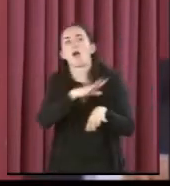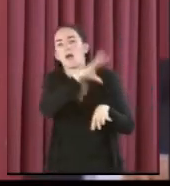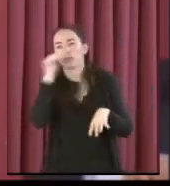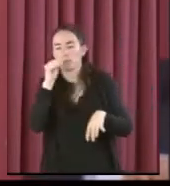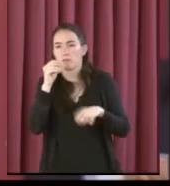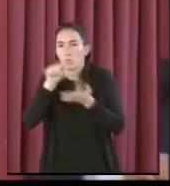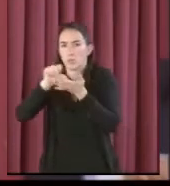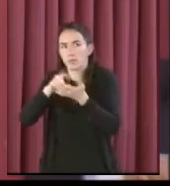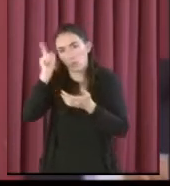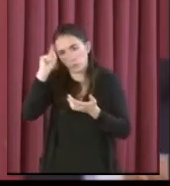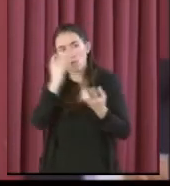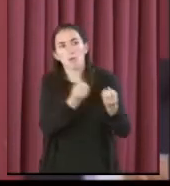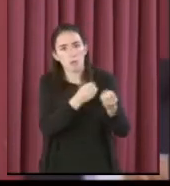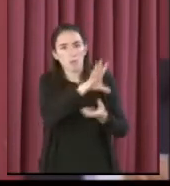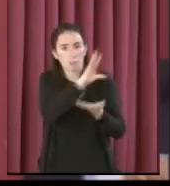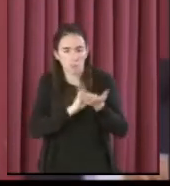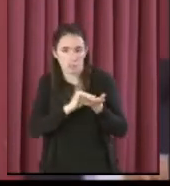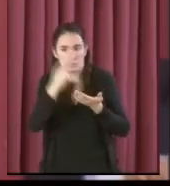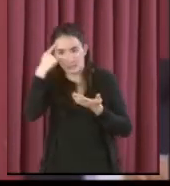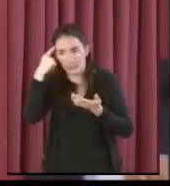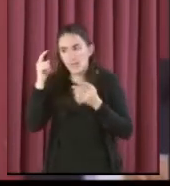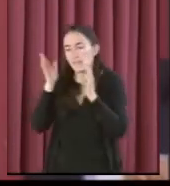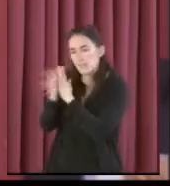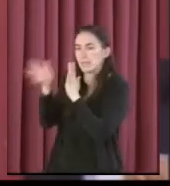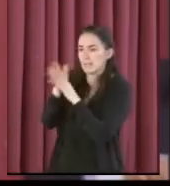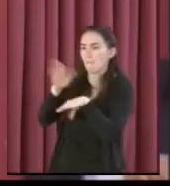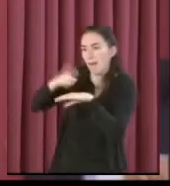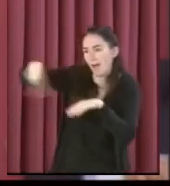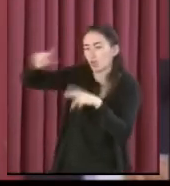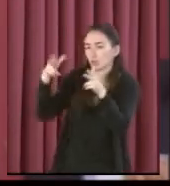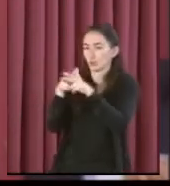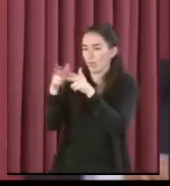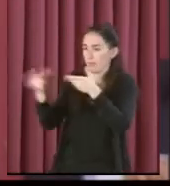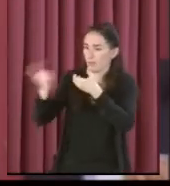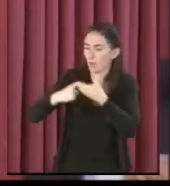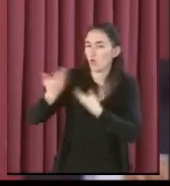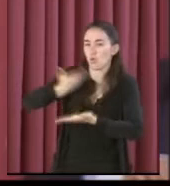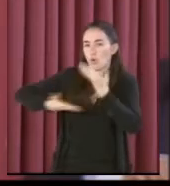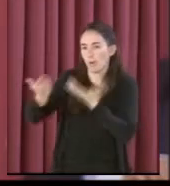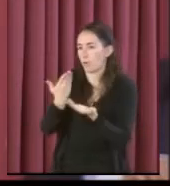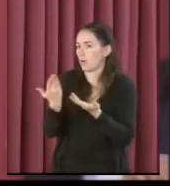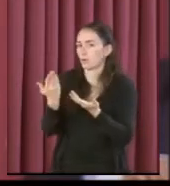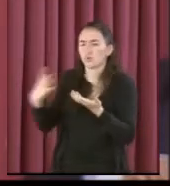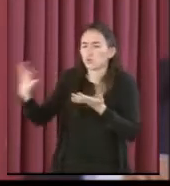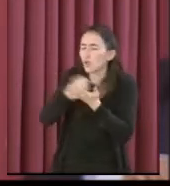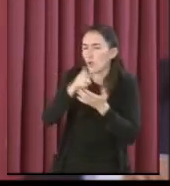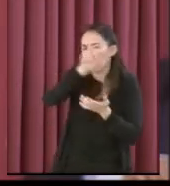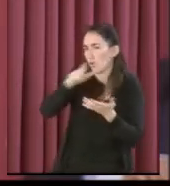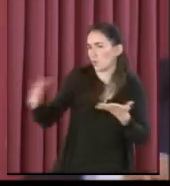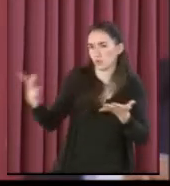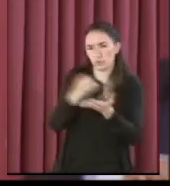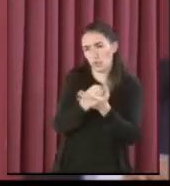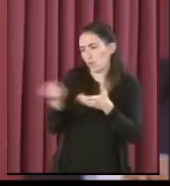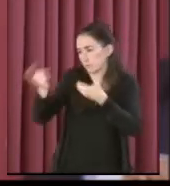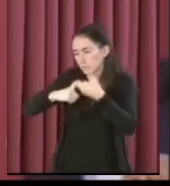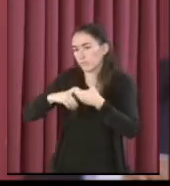que no competen exclusiva a la Administración, sino que implica el conjunto de la sociedad y conlleva la colaboración a todos los niveles como modelo